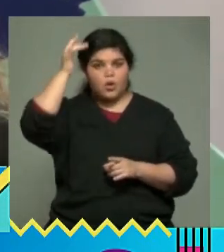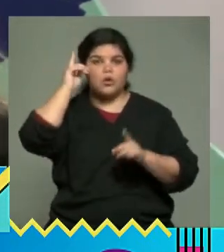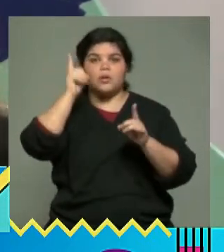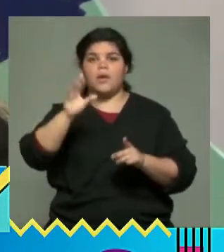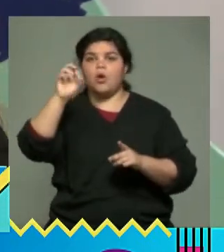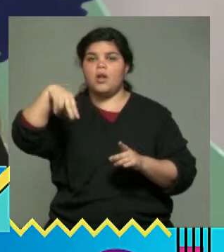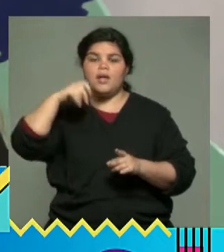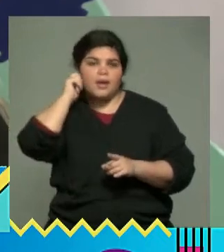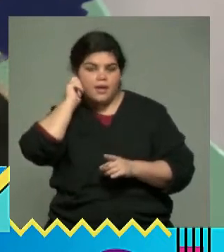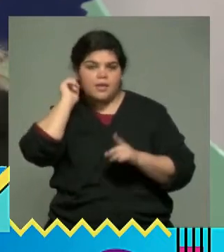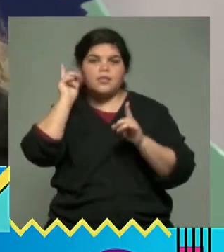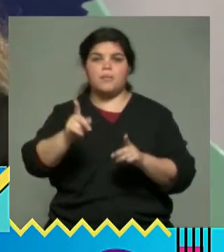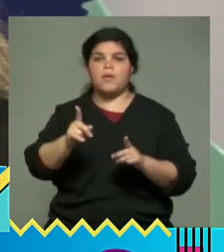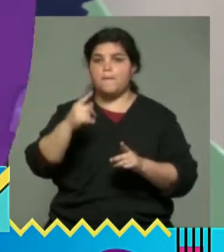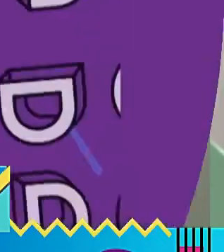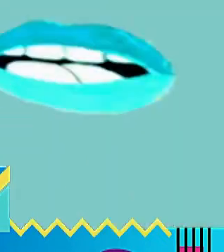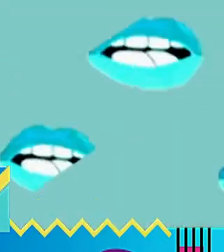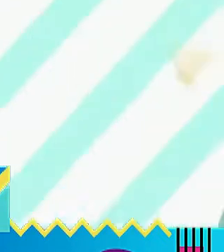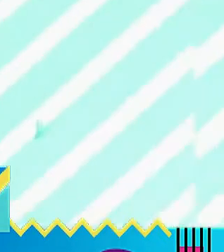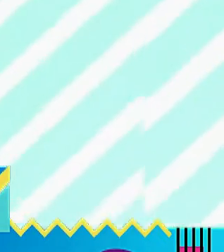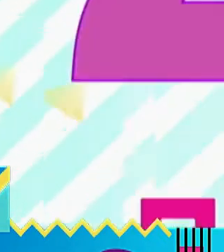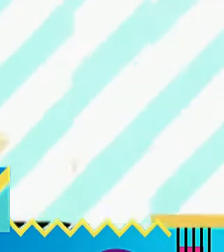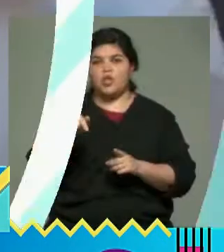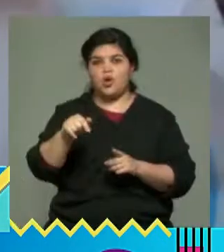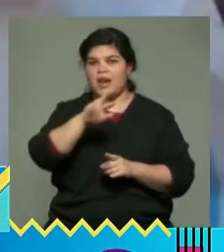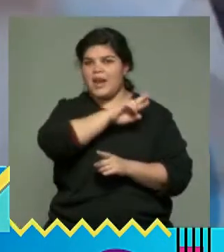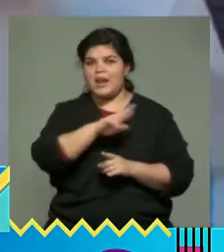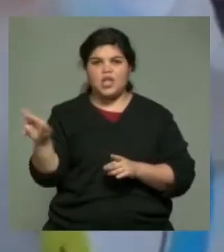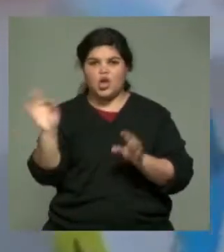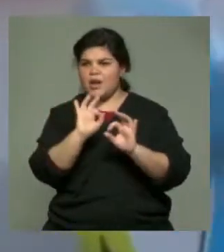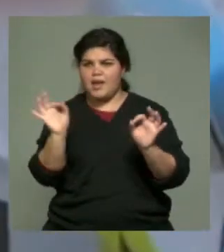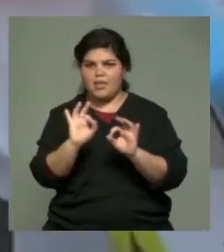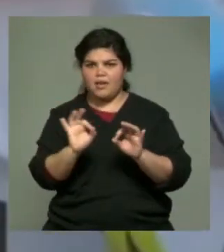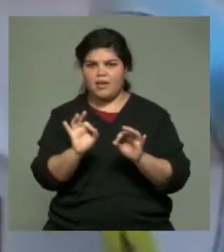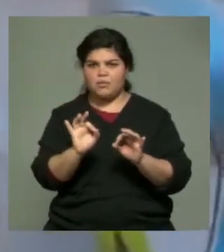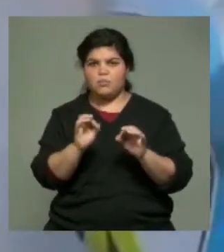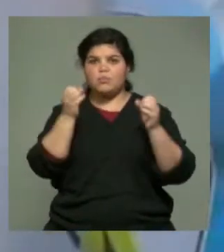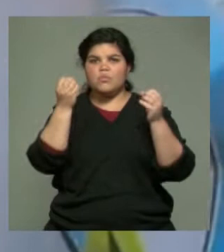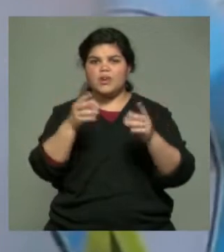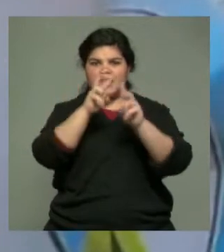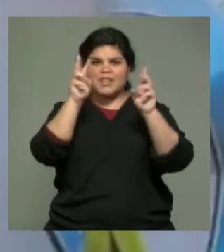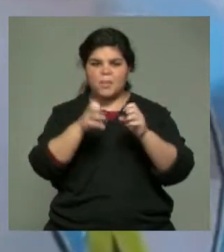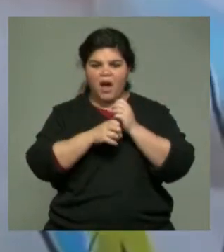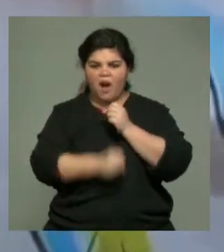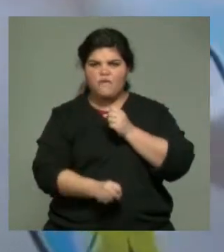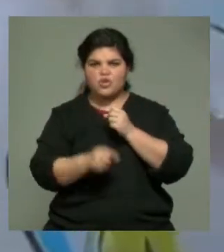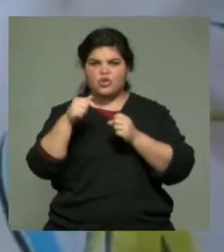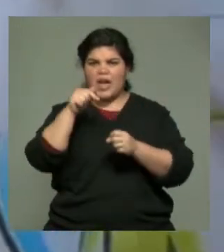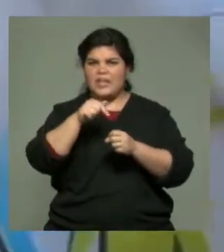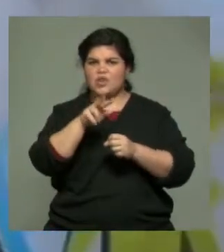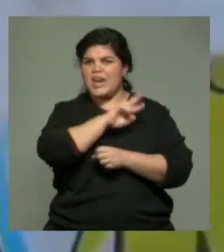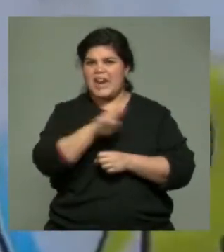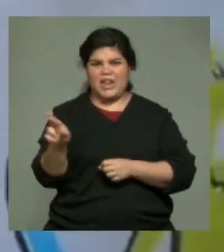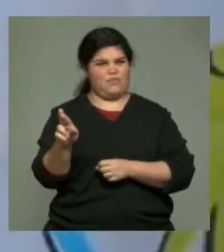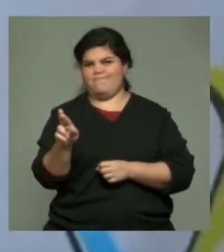gente que trabaja en la municipalidad y que no profesa ninguna religión, porque el aborto no es una cuestión religiosa. Podés verlo